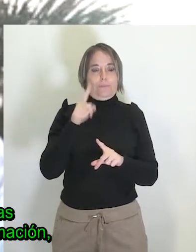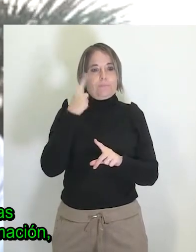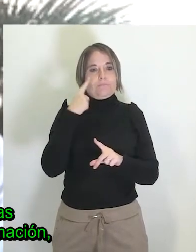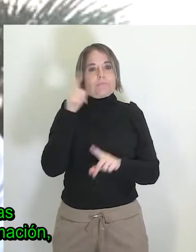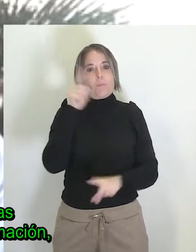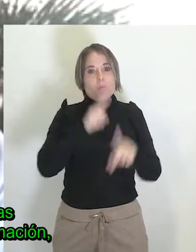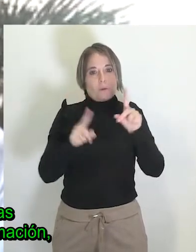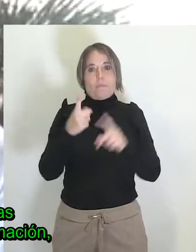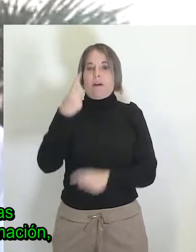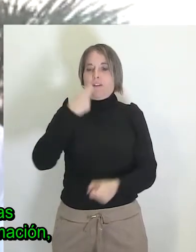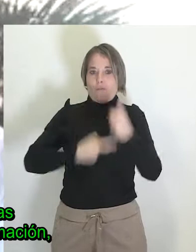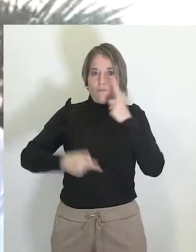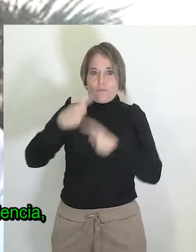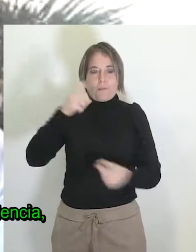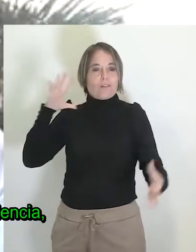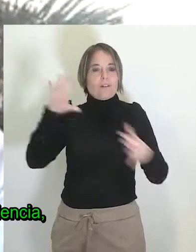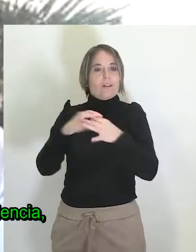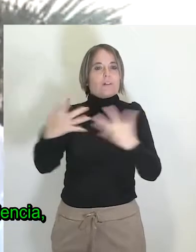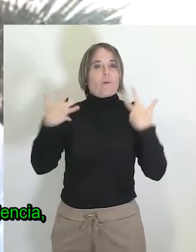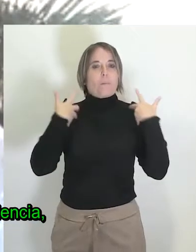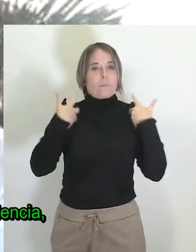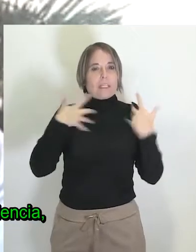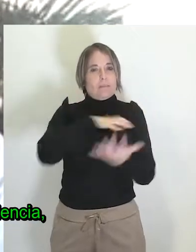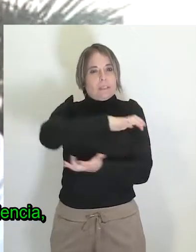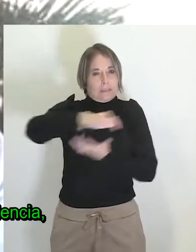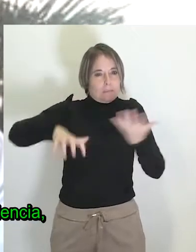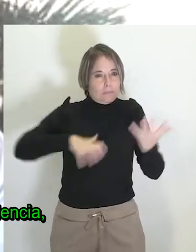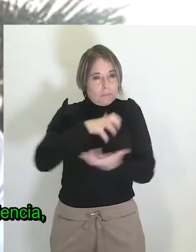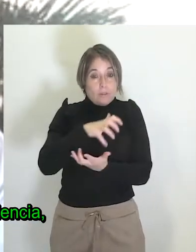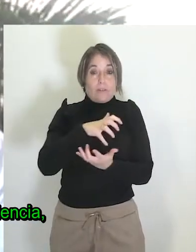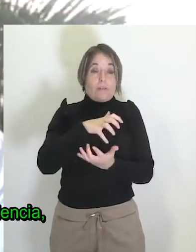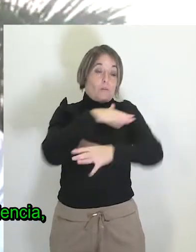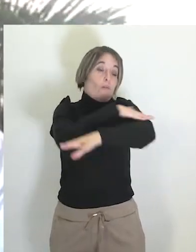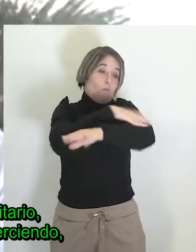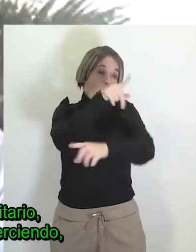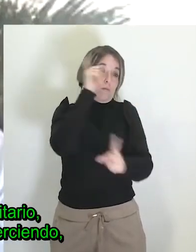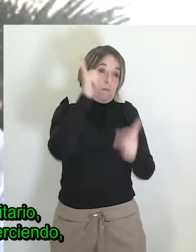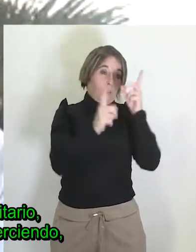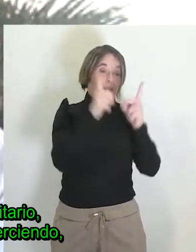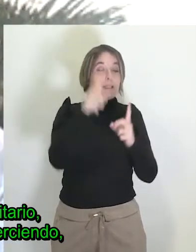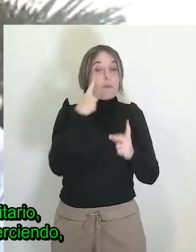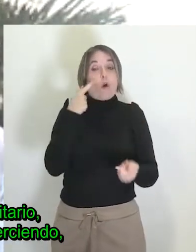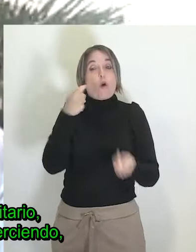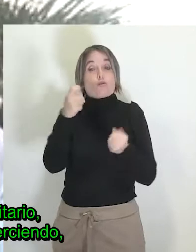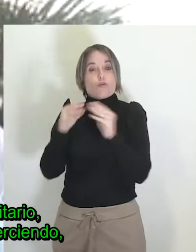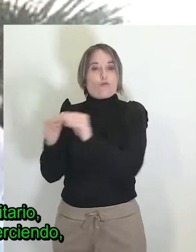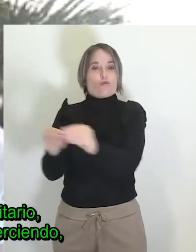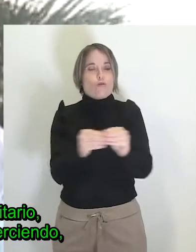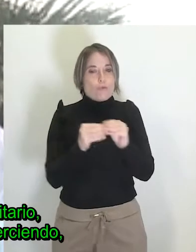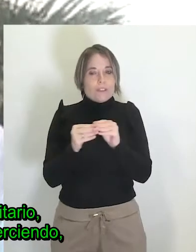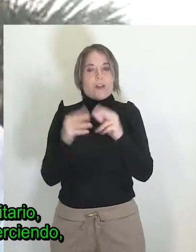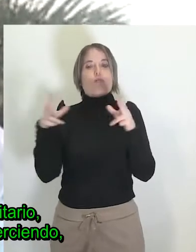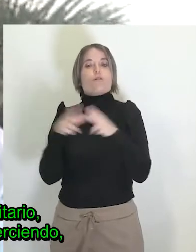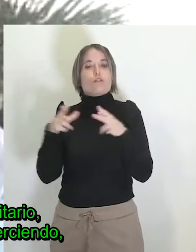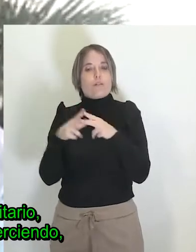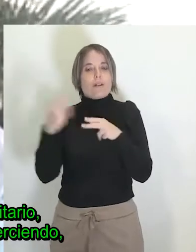sistematización de la información en relación a las víctimas de violencia por parte del gobierno, pero además del control comunitario, del